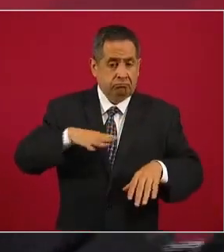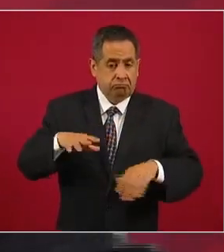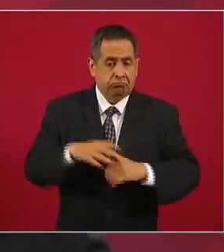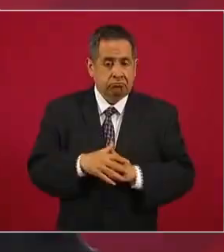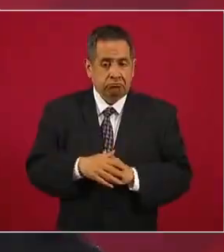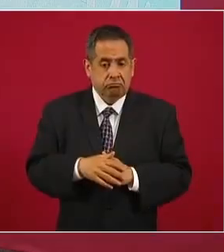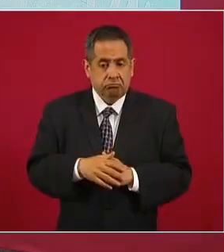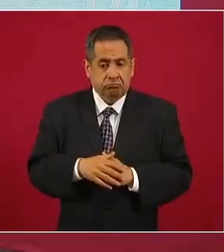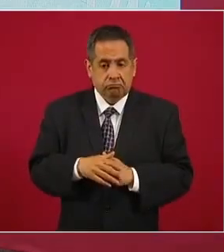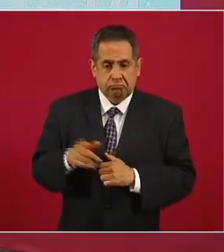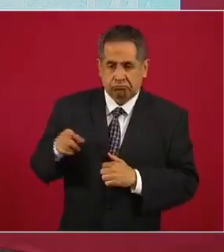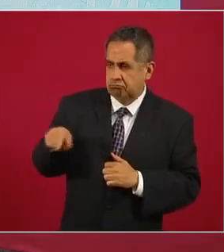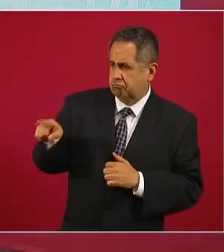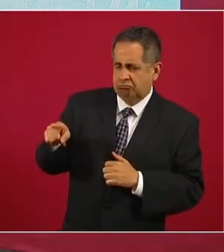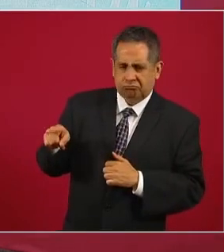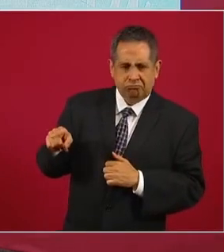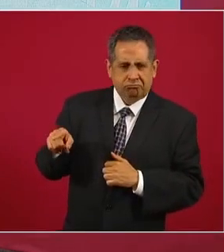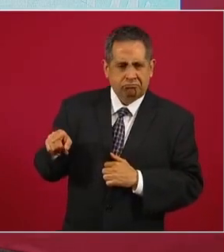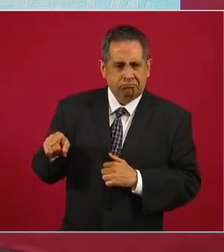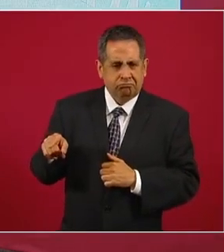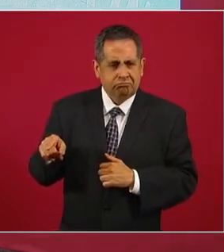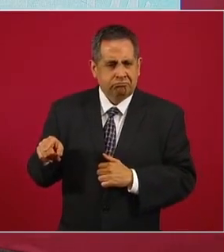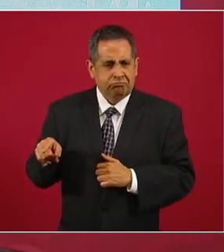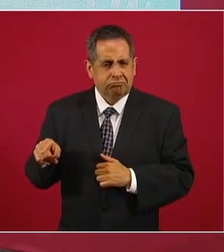por estos señores que son